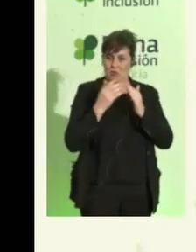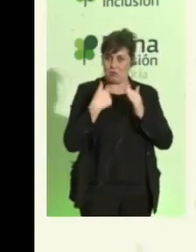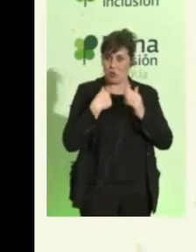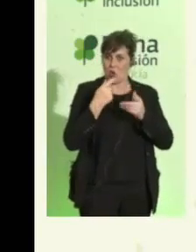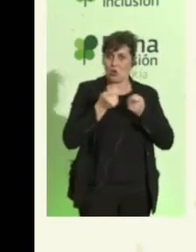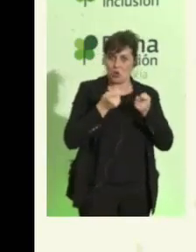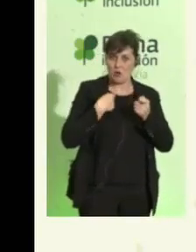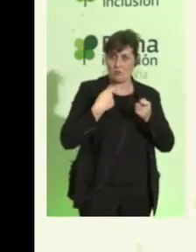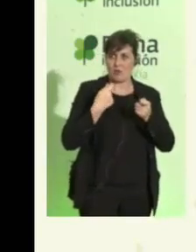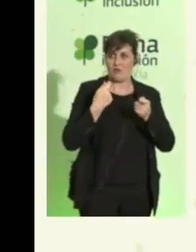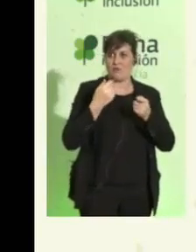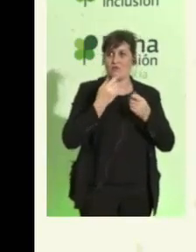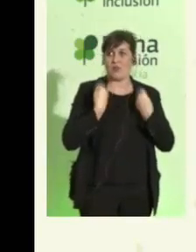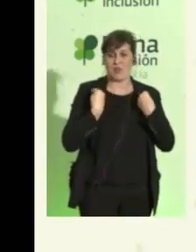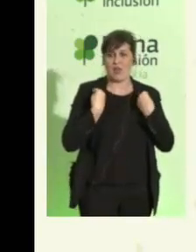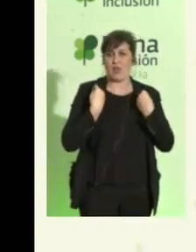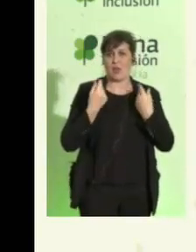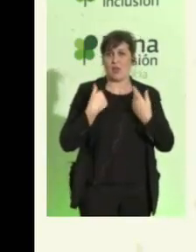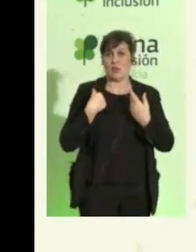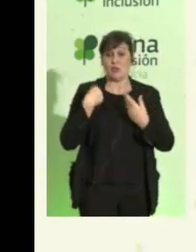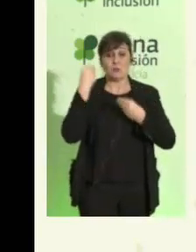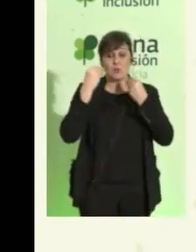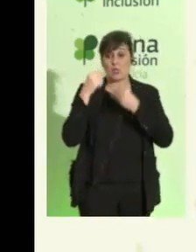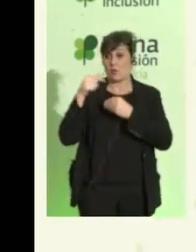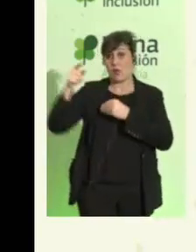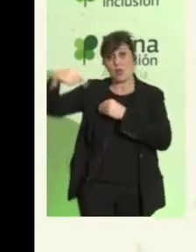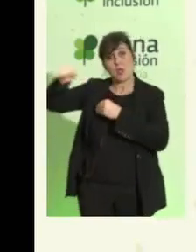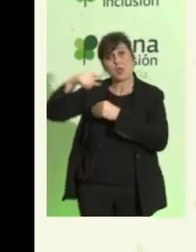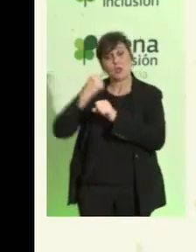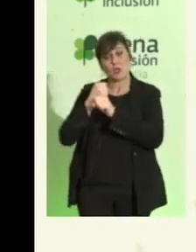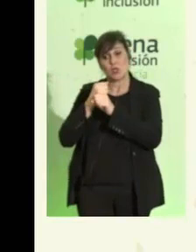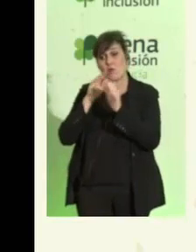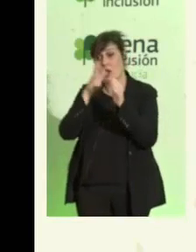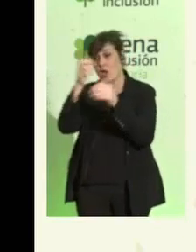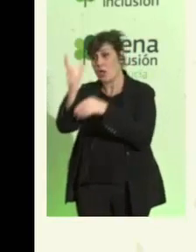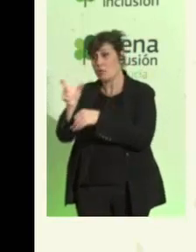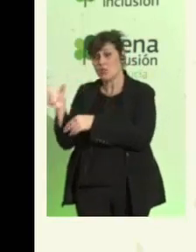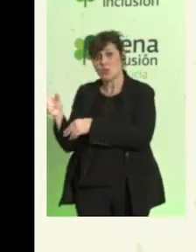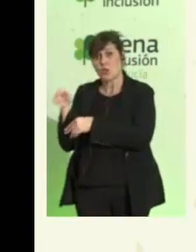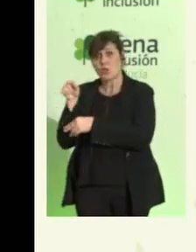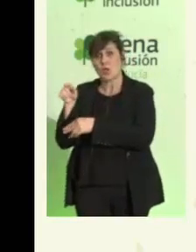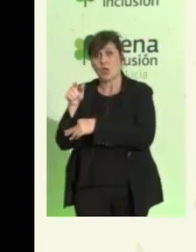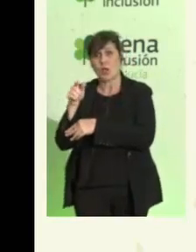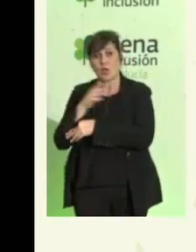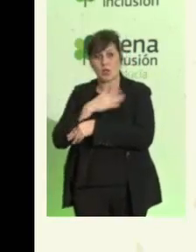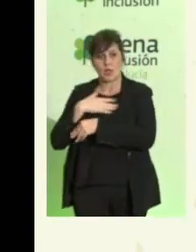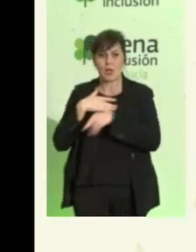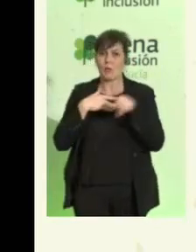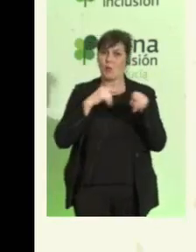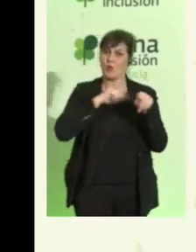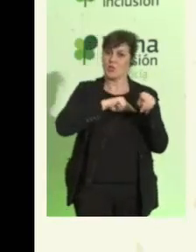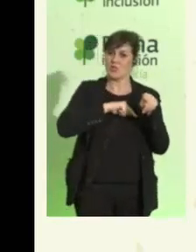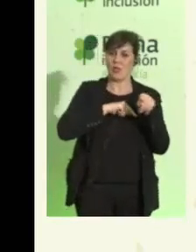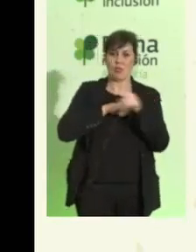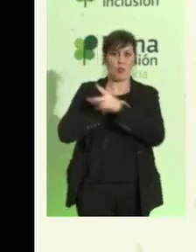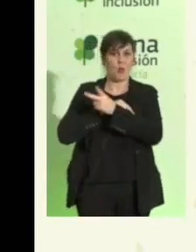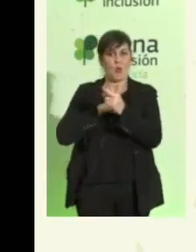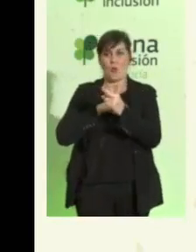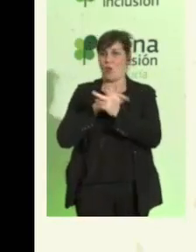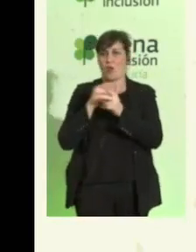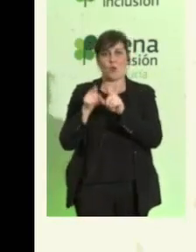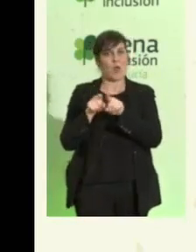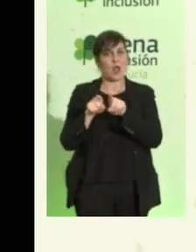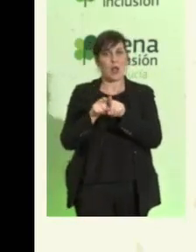pensamos que queremos que la gente para la que trabajamos, queremos que tengan esta sensación también. Y también pensamos que